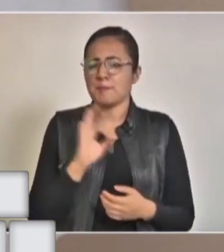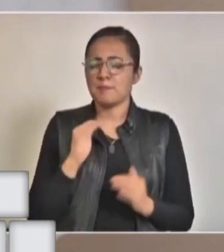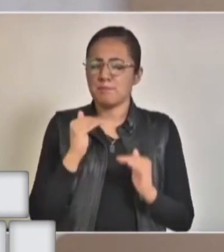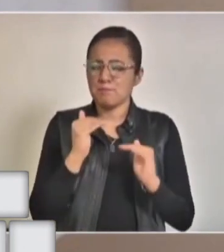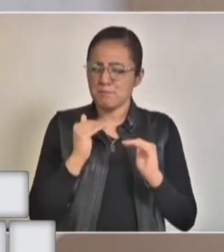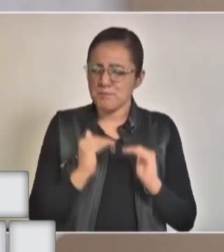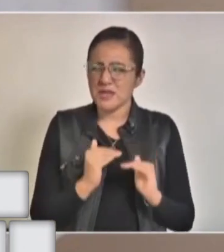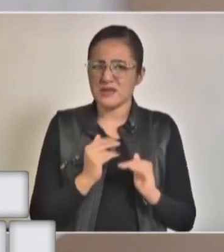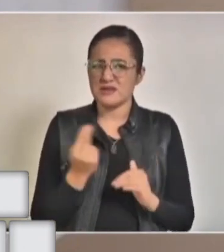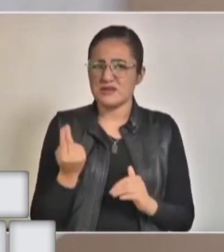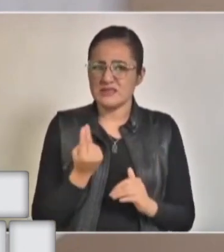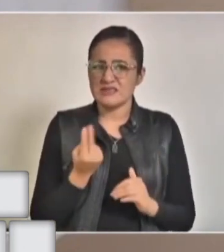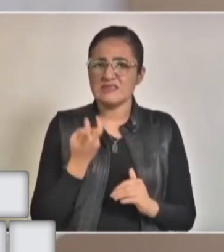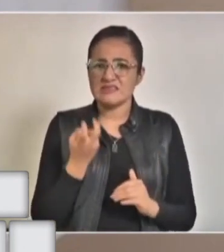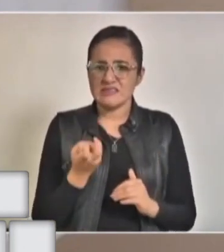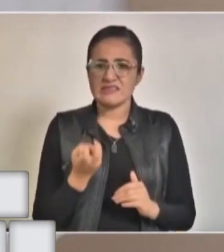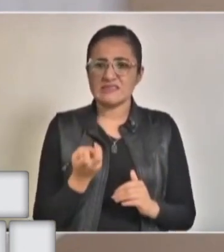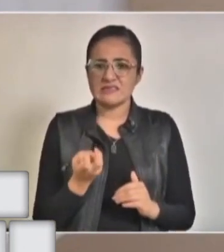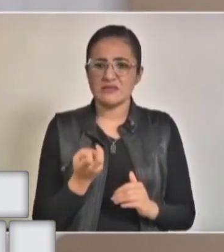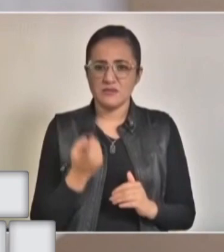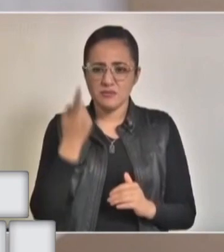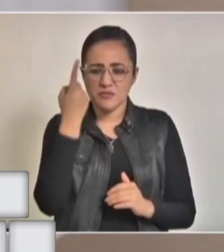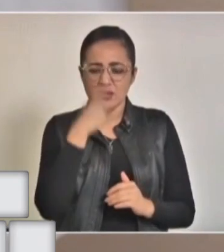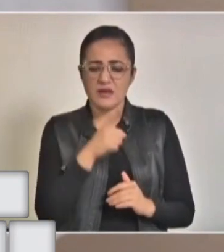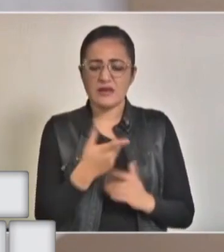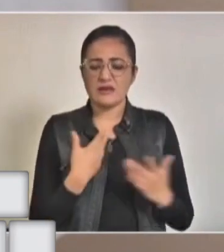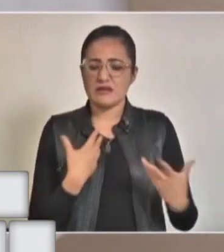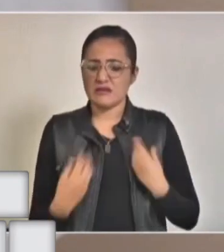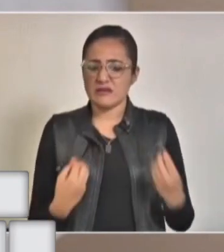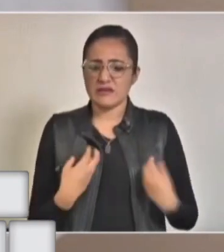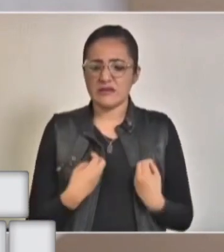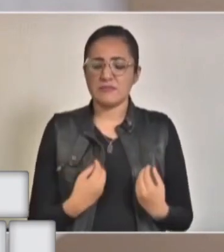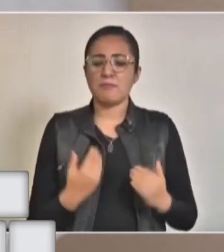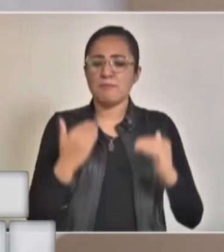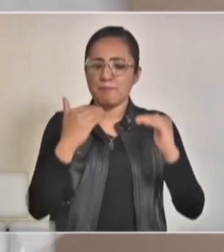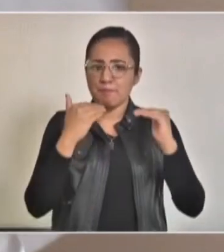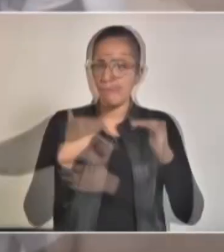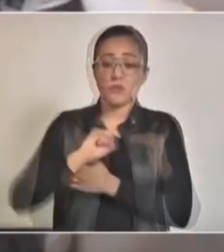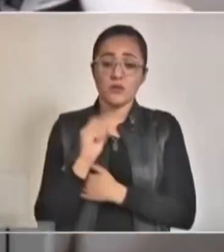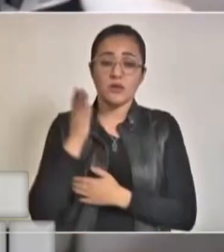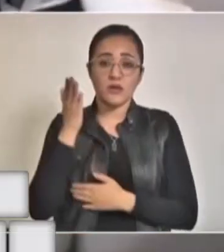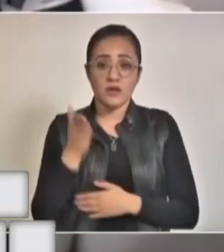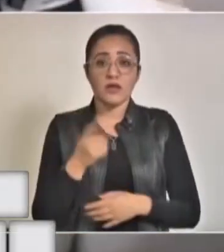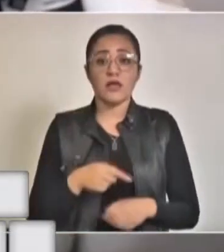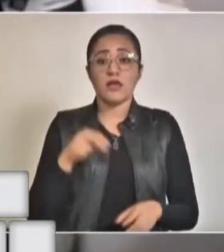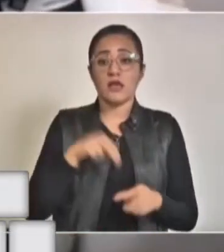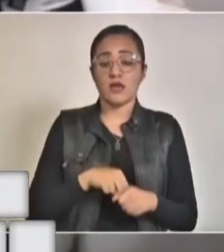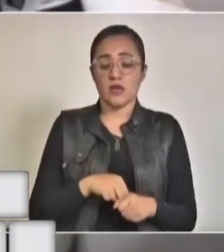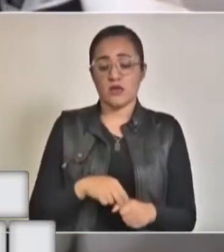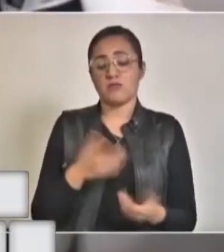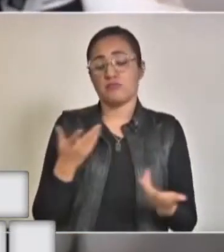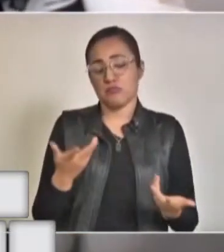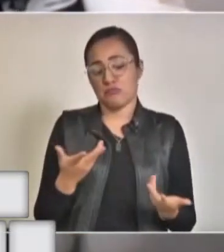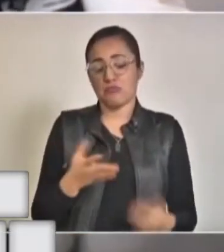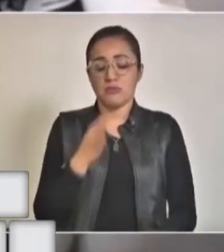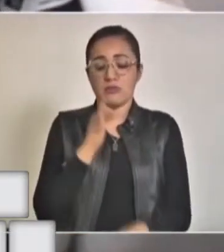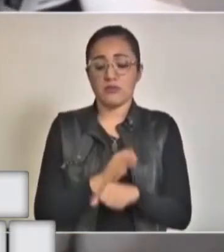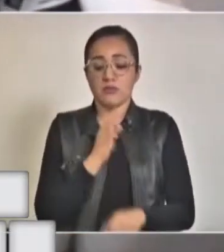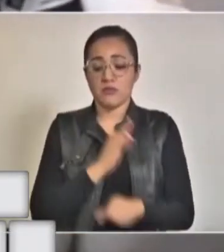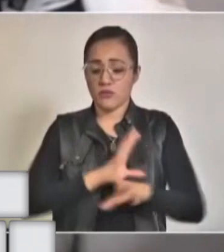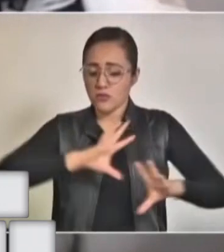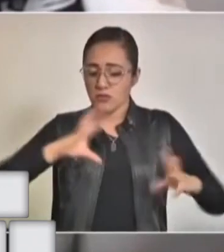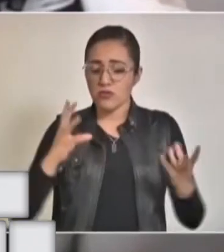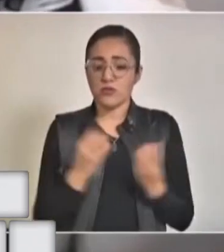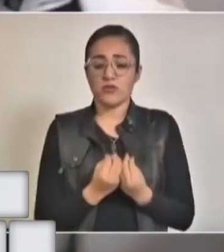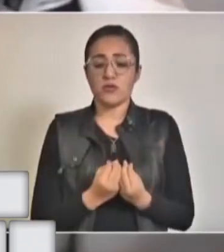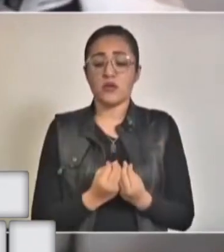alto en el contagio entre las personas. Dentro de las cuales un